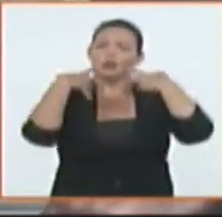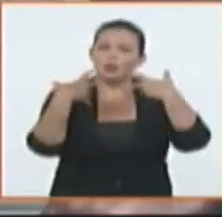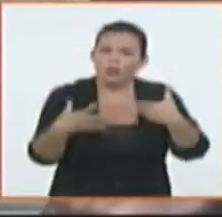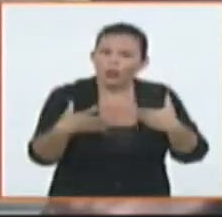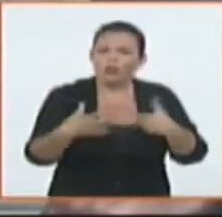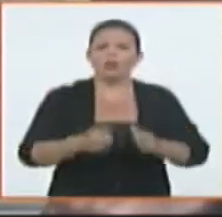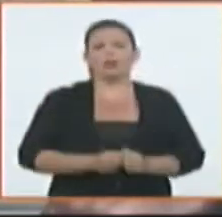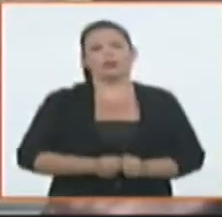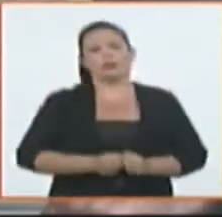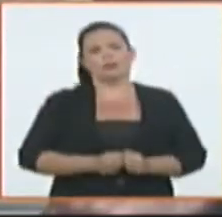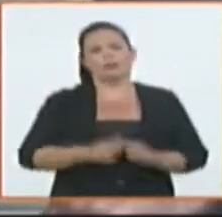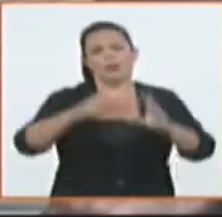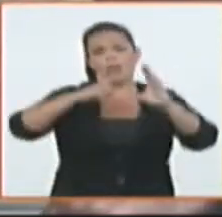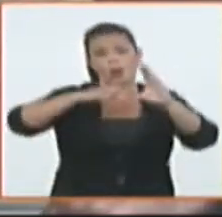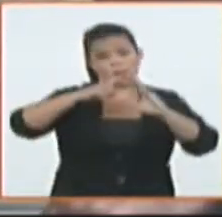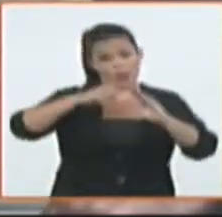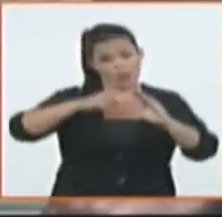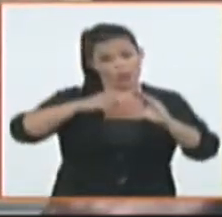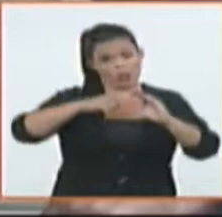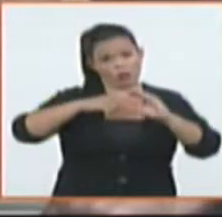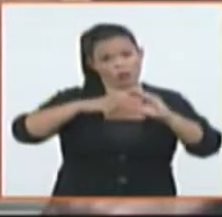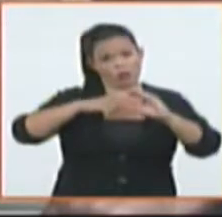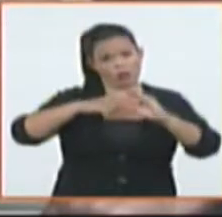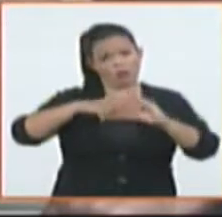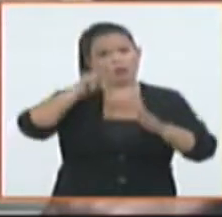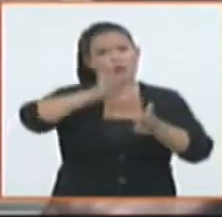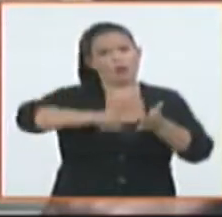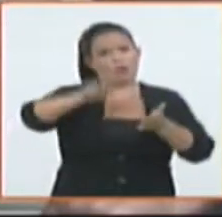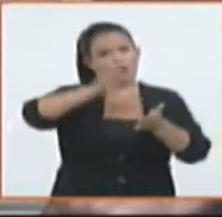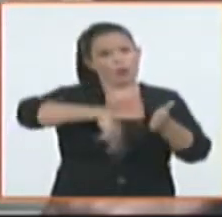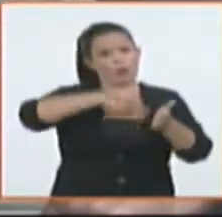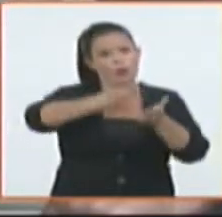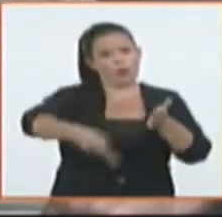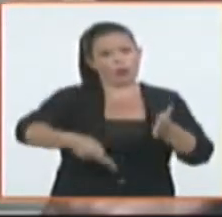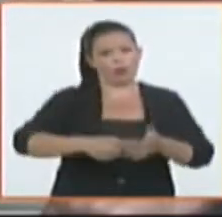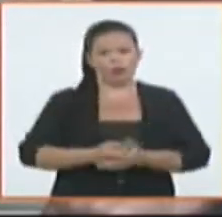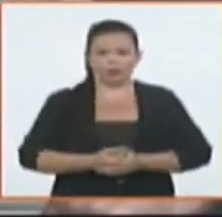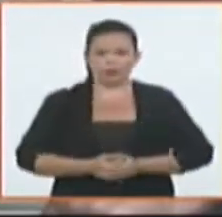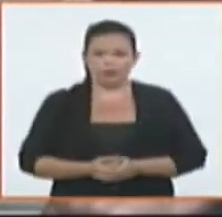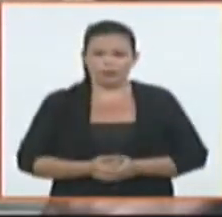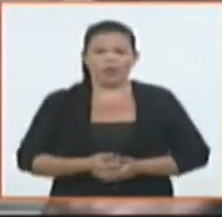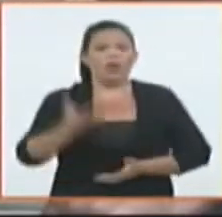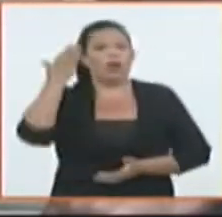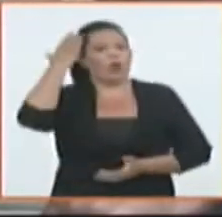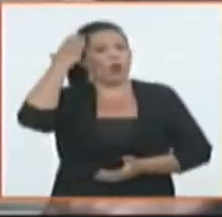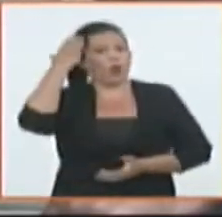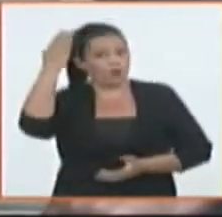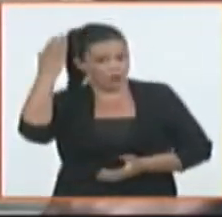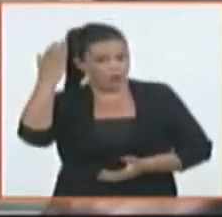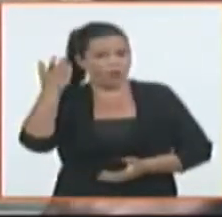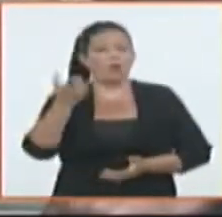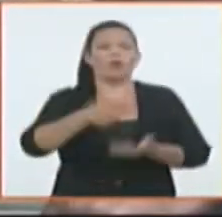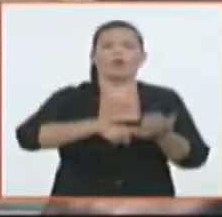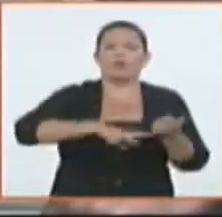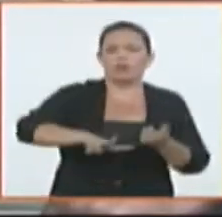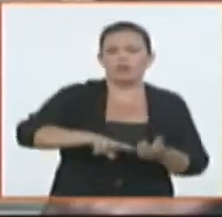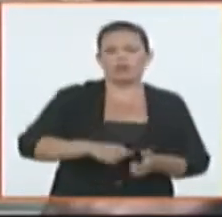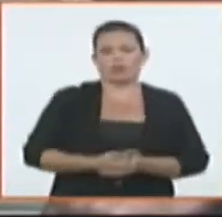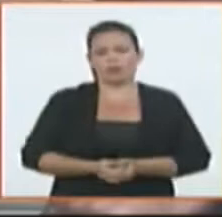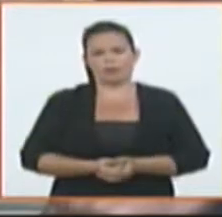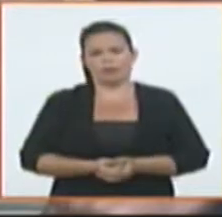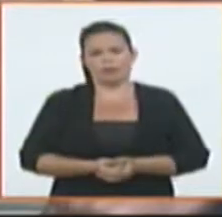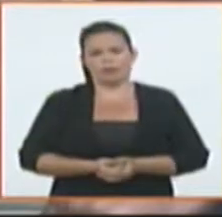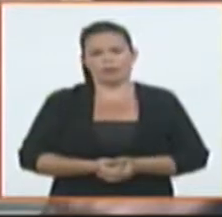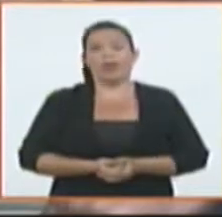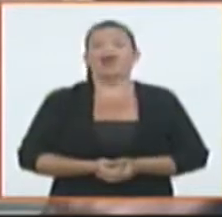popular. El gobierno en la provincia es el gobierno provincial del poder popular, y en el municipio es la asamblea. En la asamblea es más, la asamblea